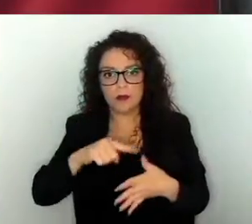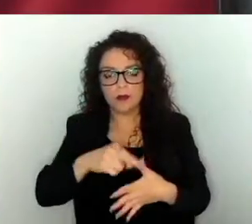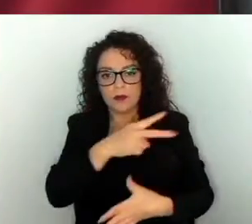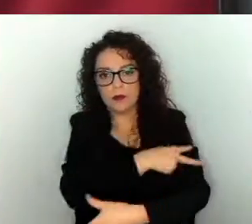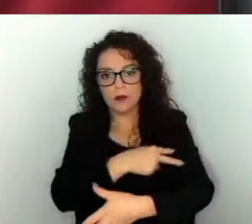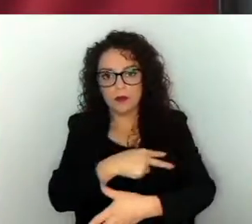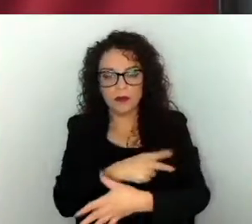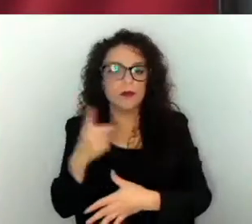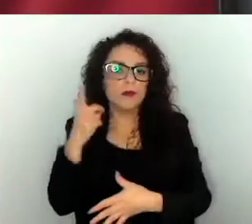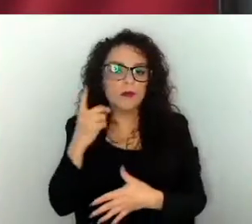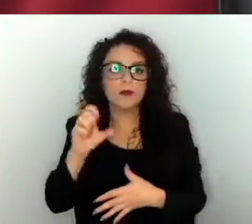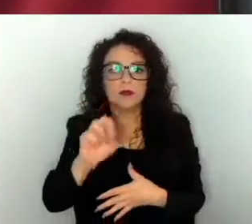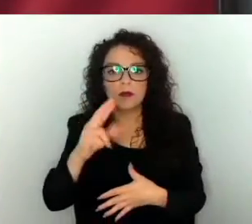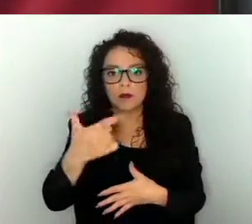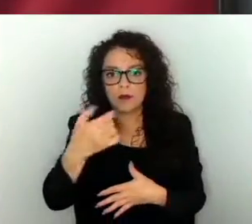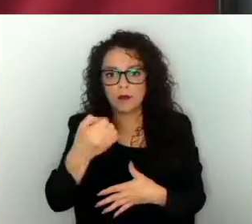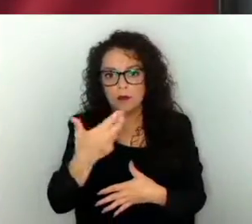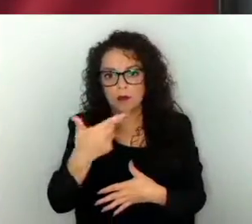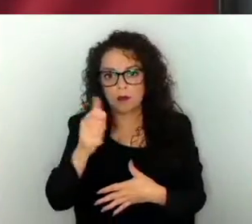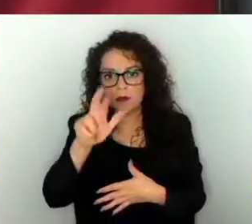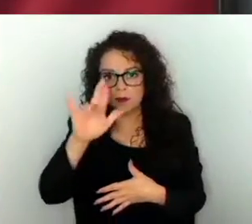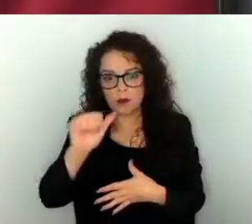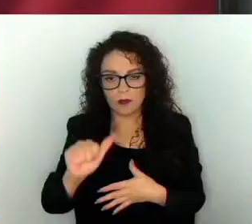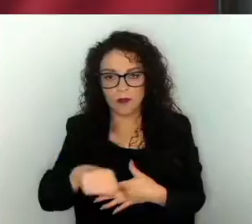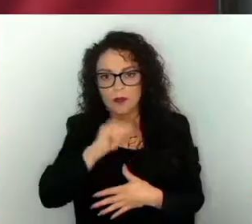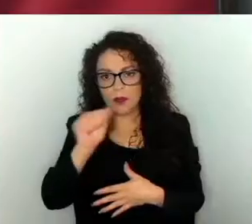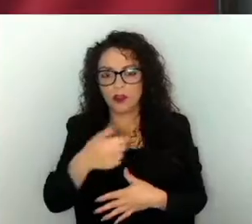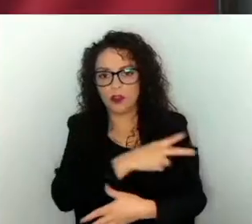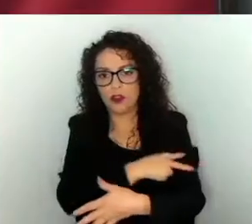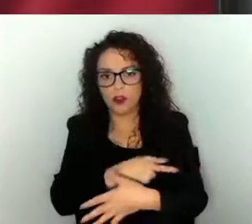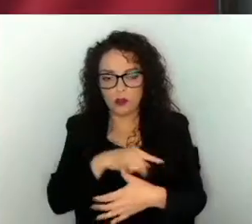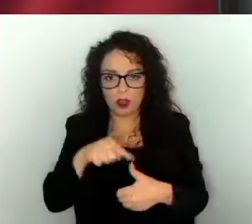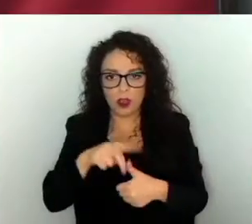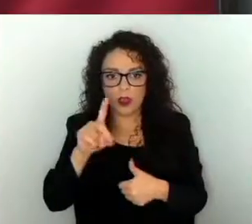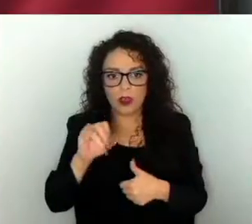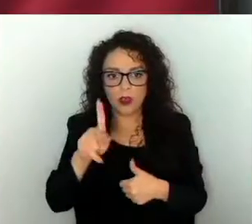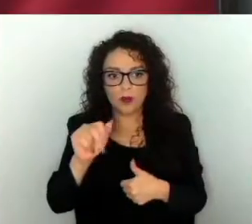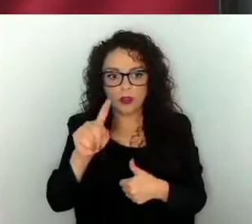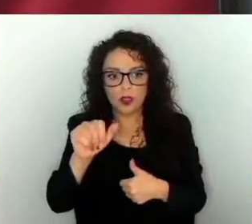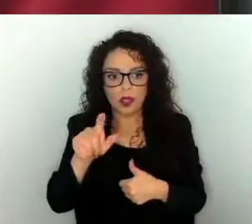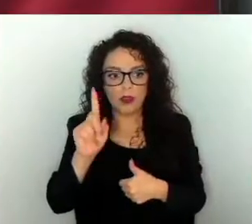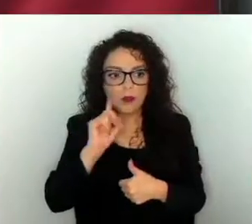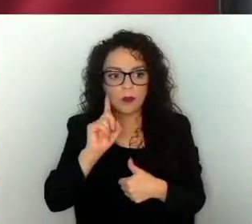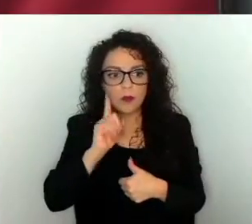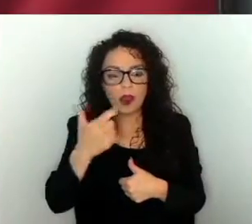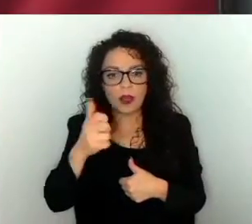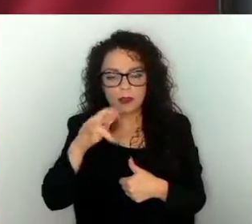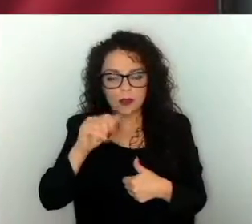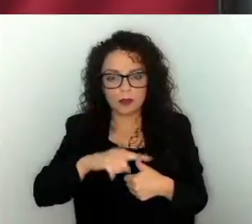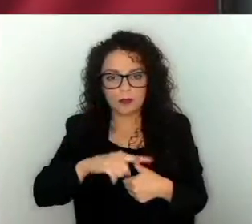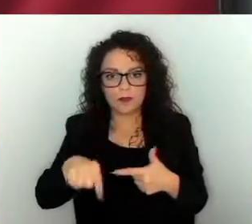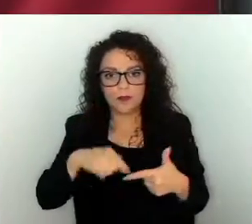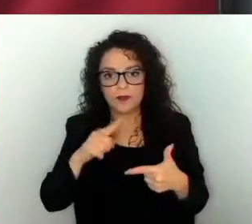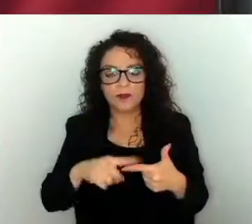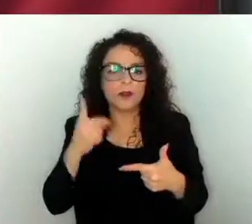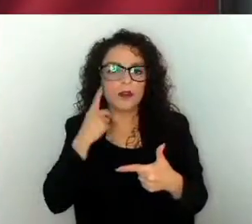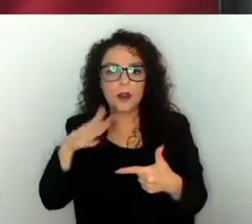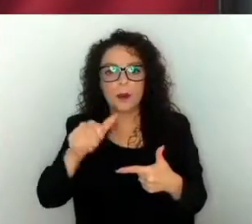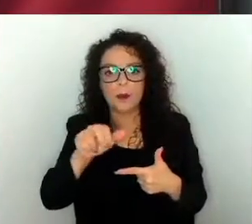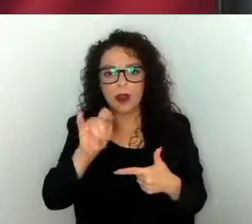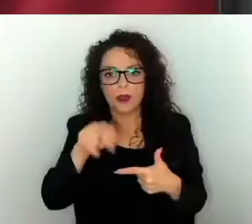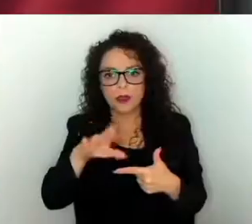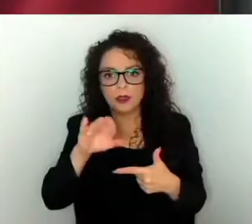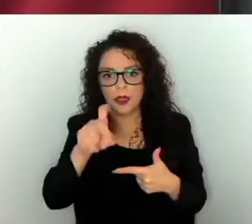Sergio García Sosa. Vocal, diputada María Luisa Mendoza Mondragón. Vocal, diputado Martín Cepeda